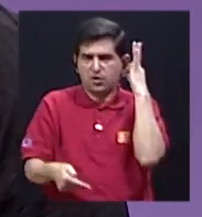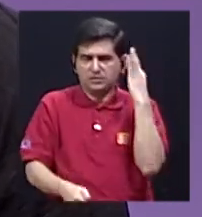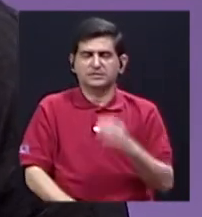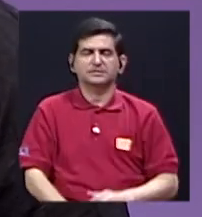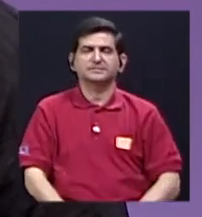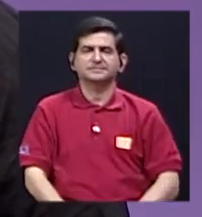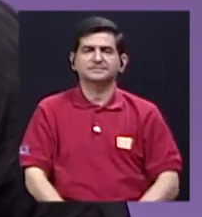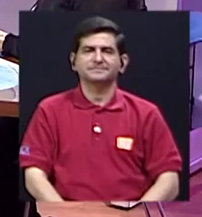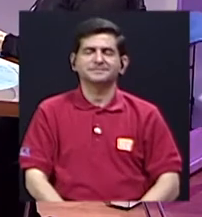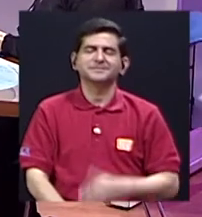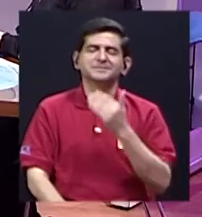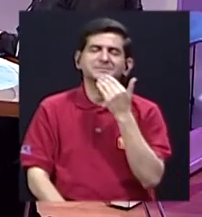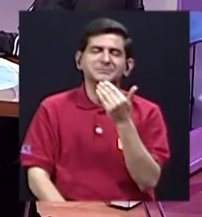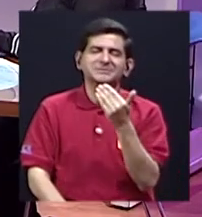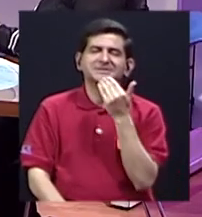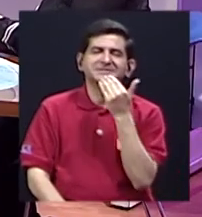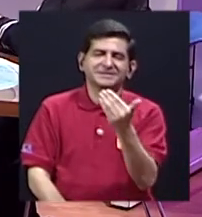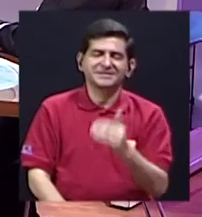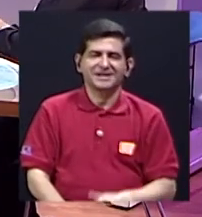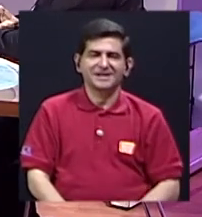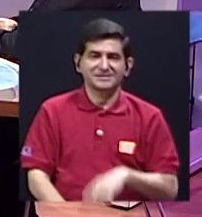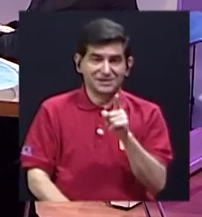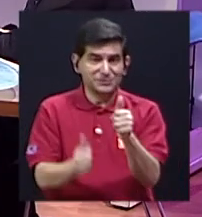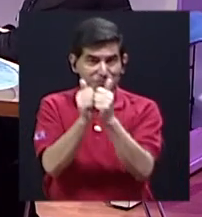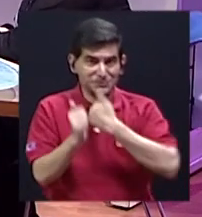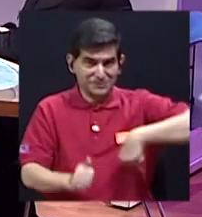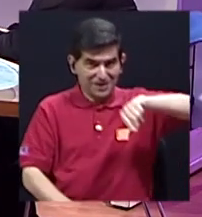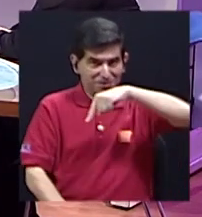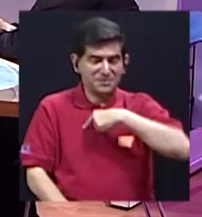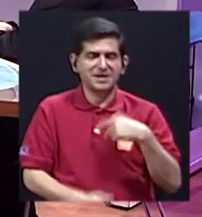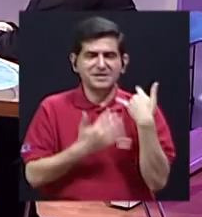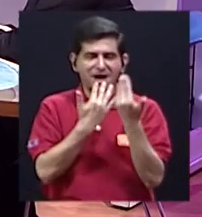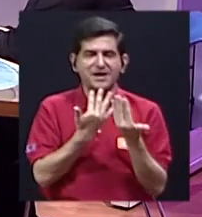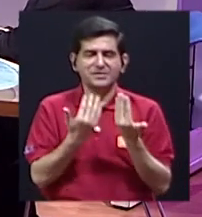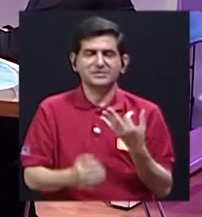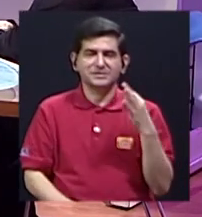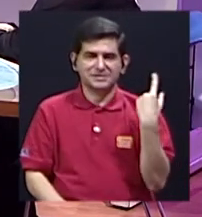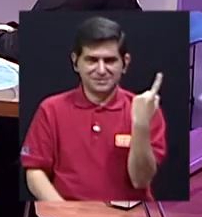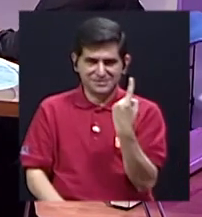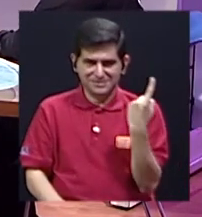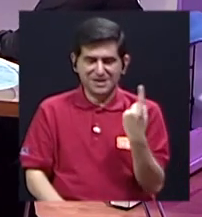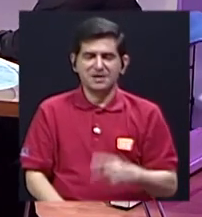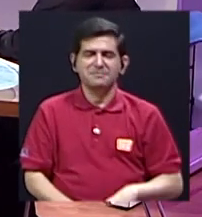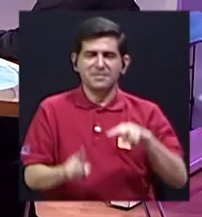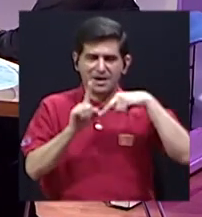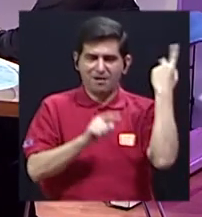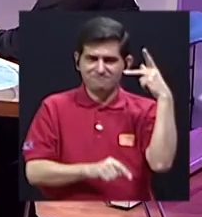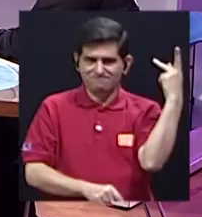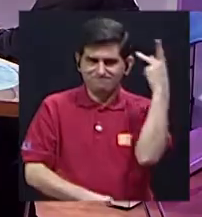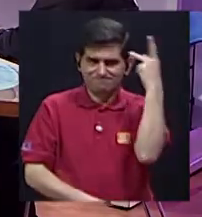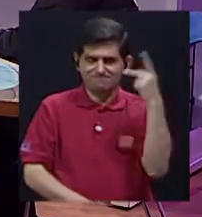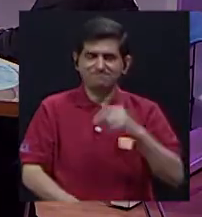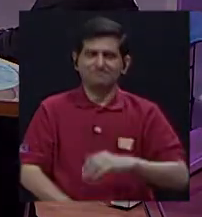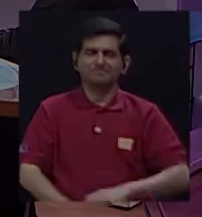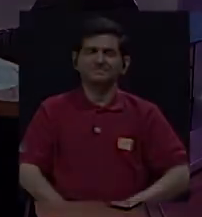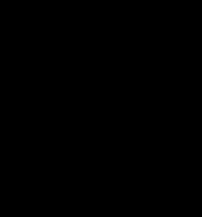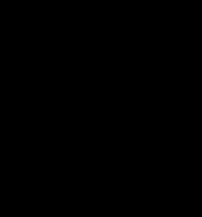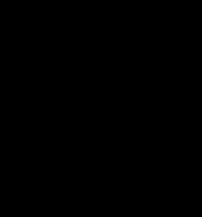mujeres muchas gracias por habernos acompañado y les esperamos como siempre en miradas políticas